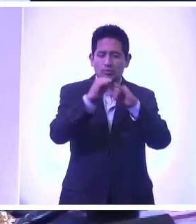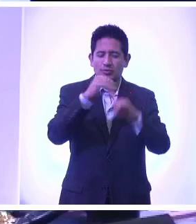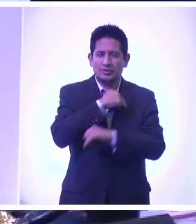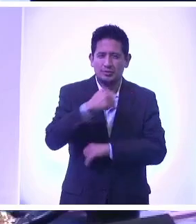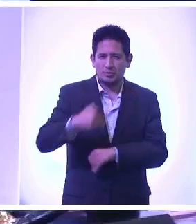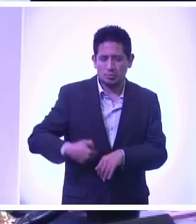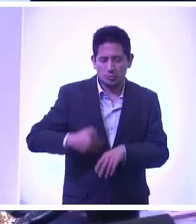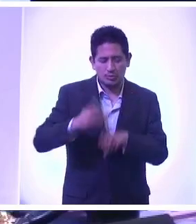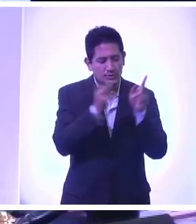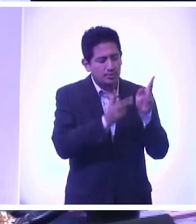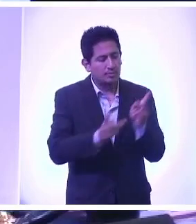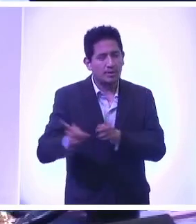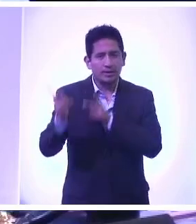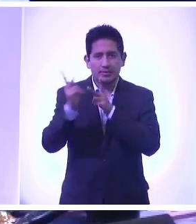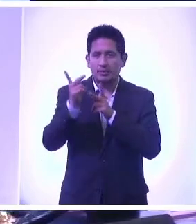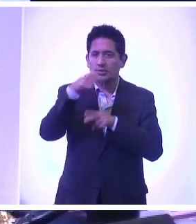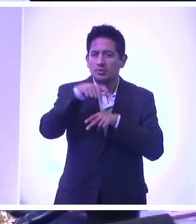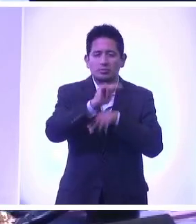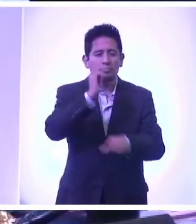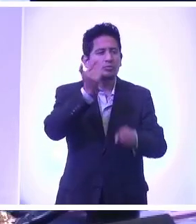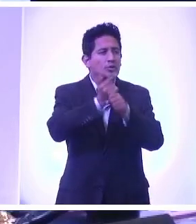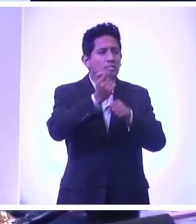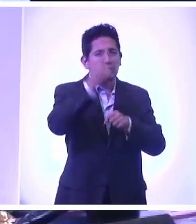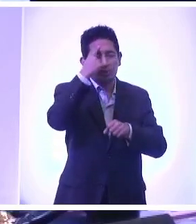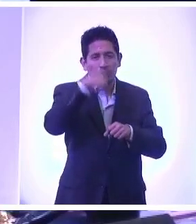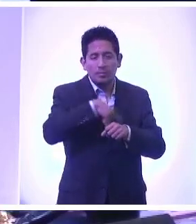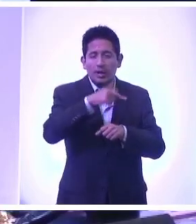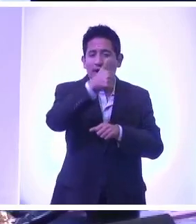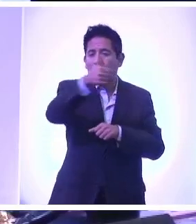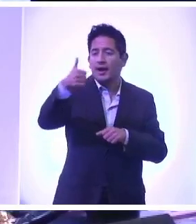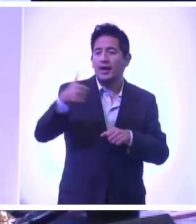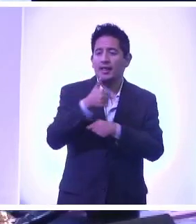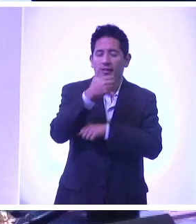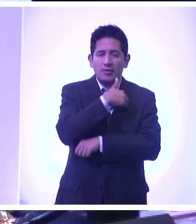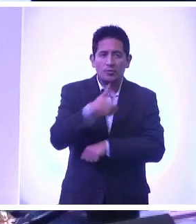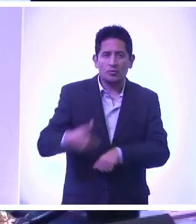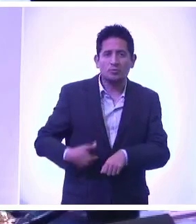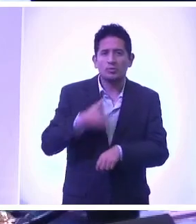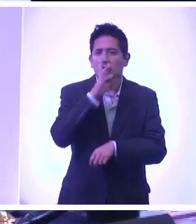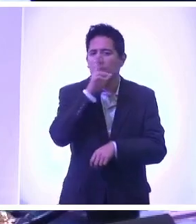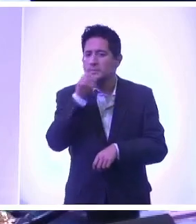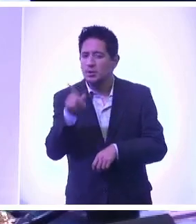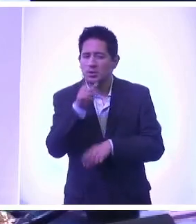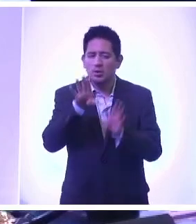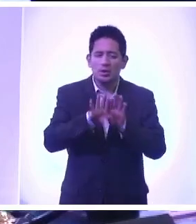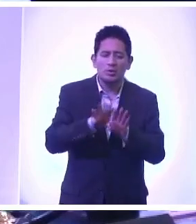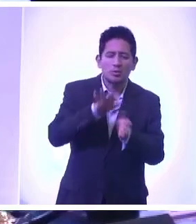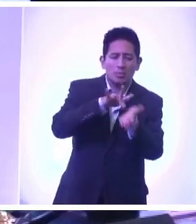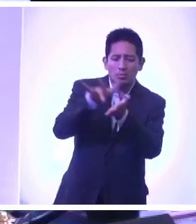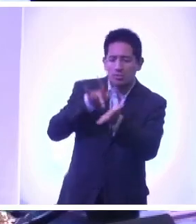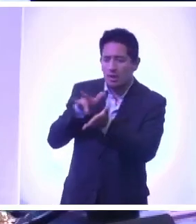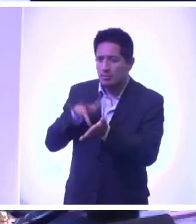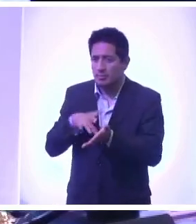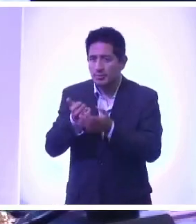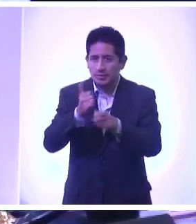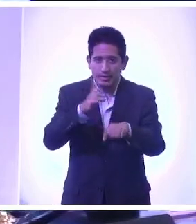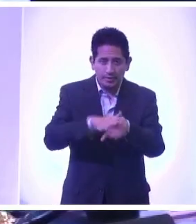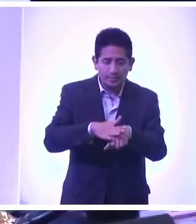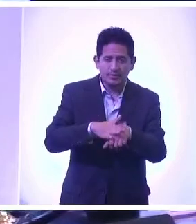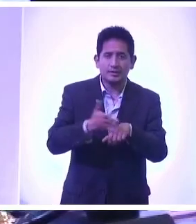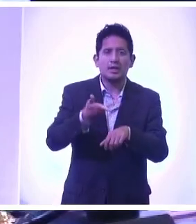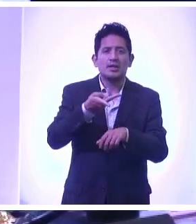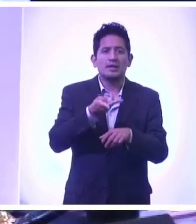planeación identifican Qué es lo mejor para los municipios Cómo se puede administrar mejor el municipio y dejan en el